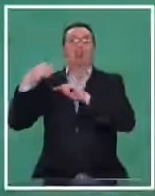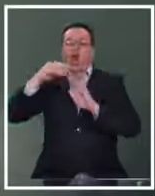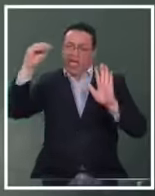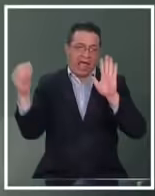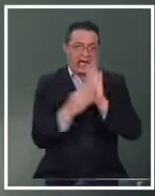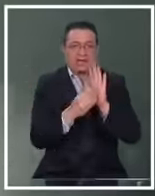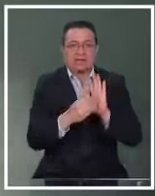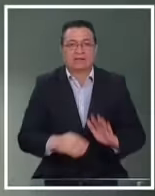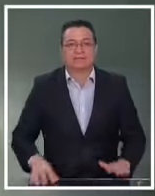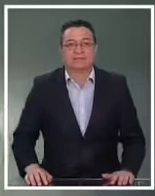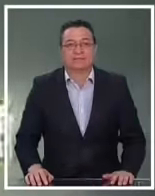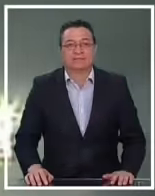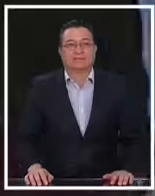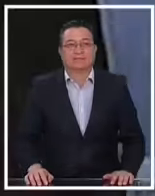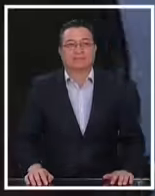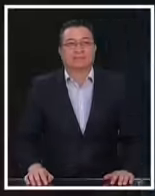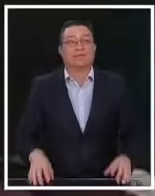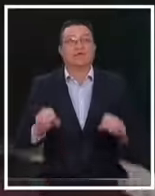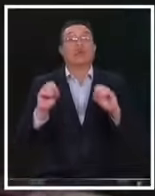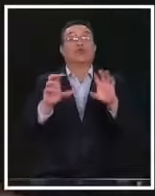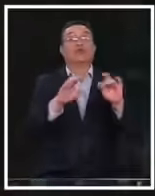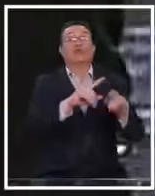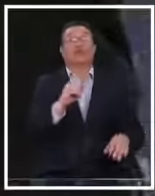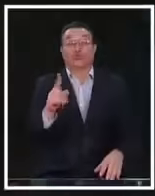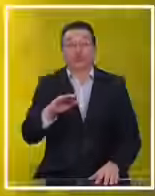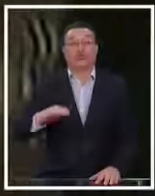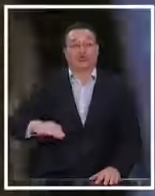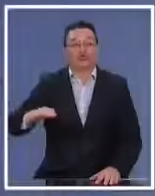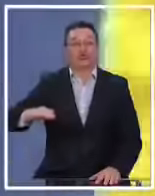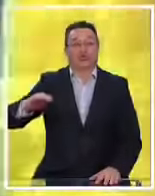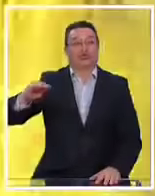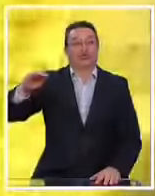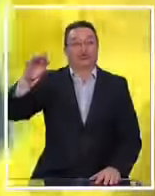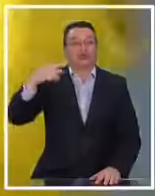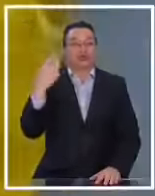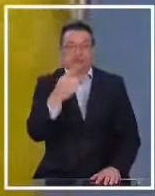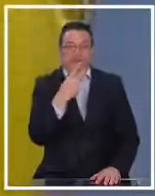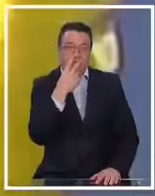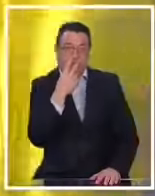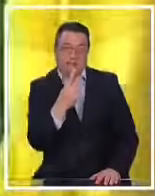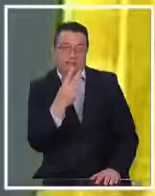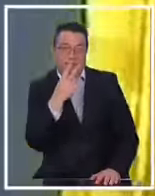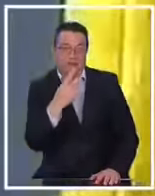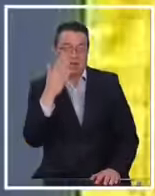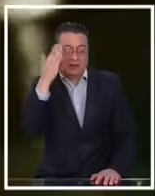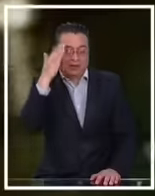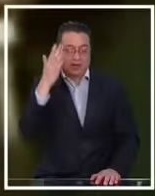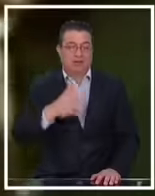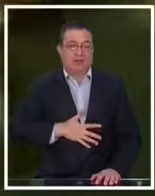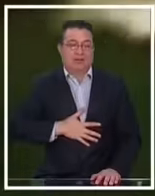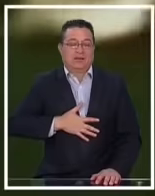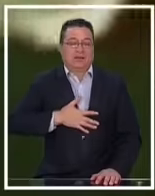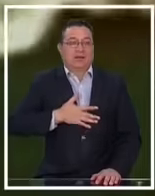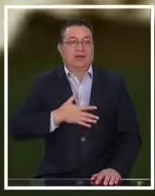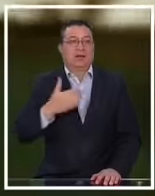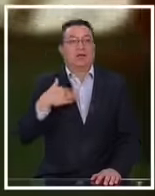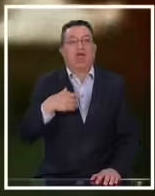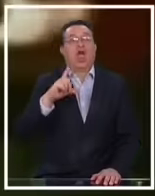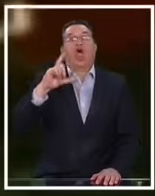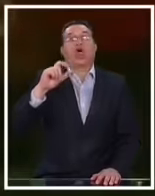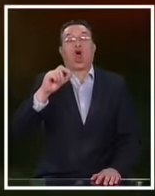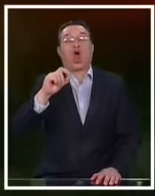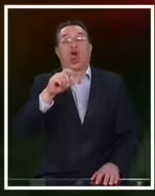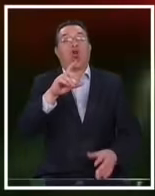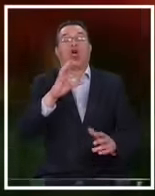Historia. Muchos crecimos con esta percepción de que la Copa se mira y